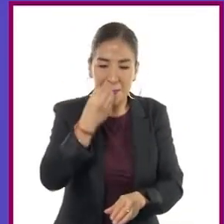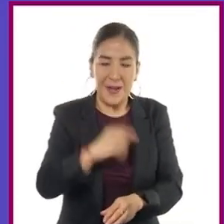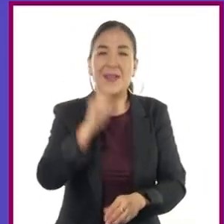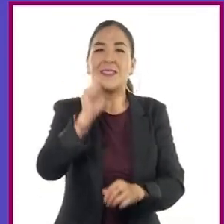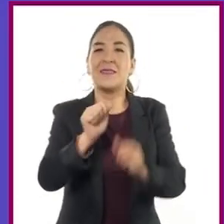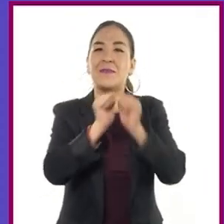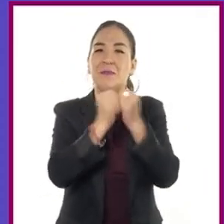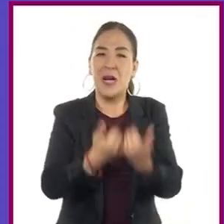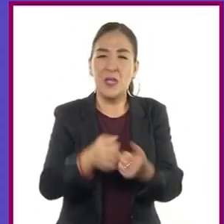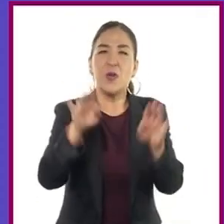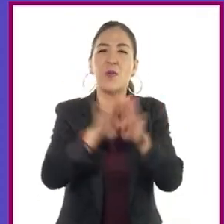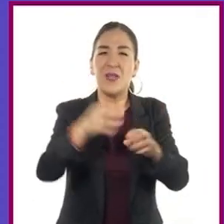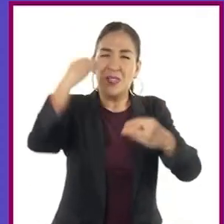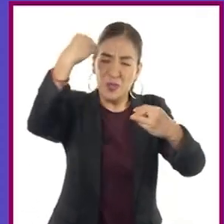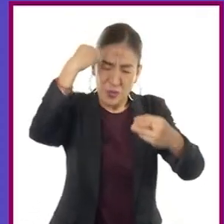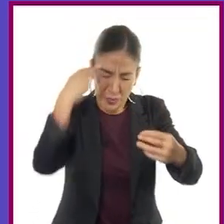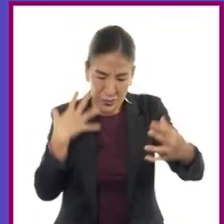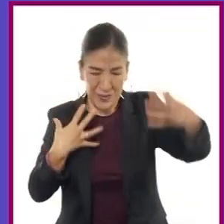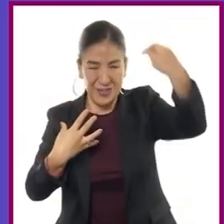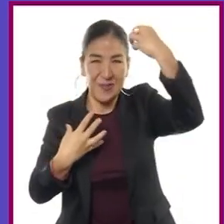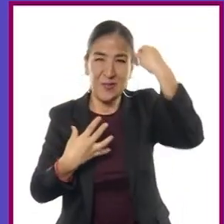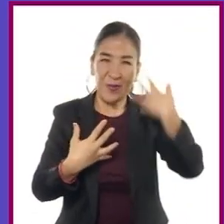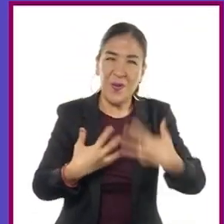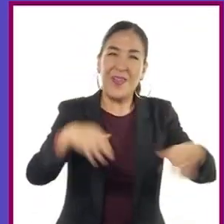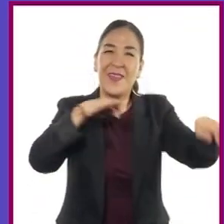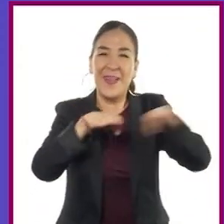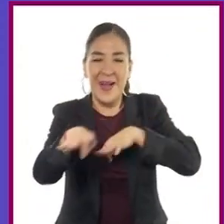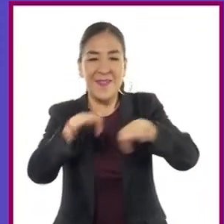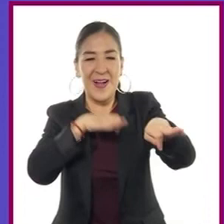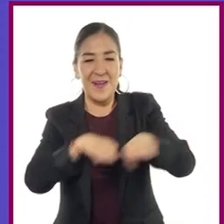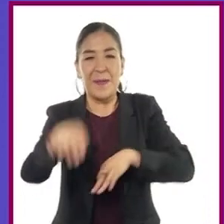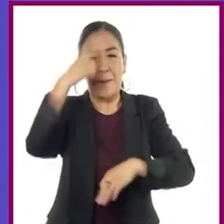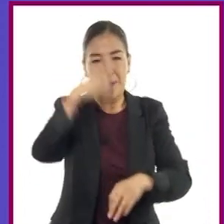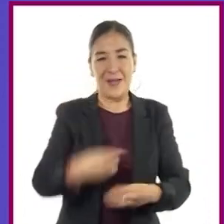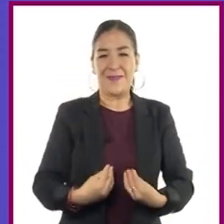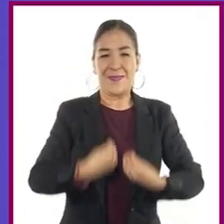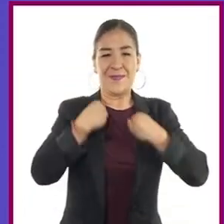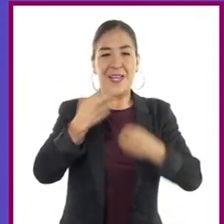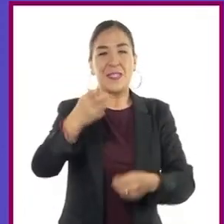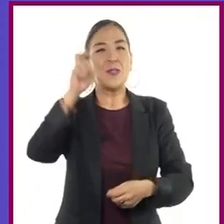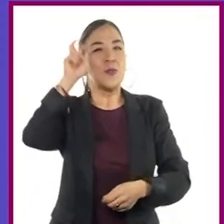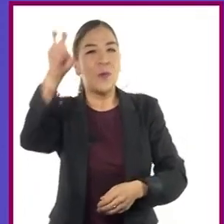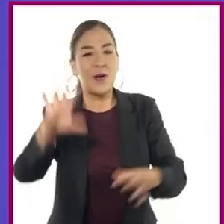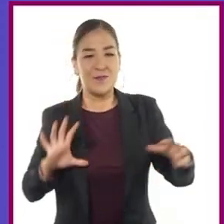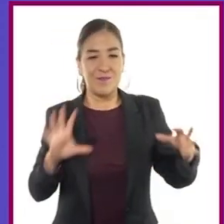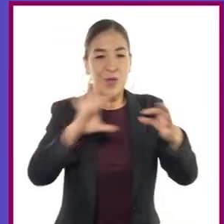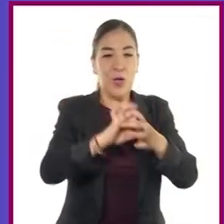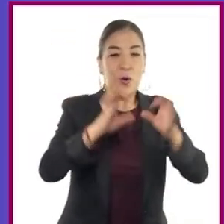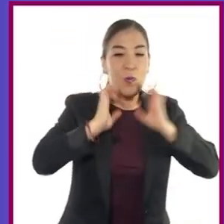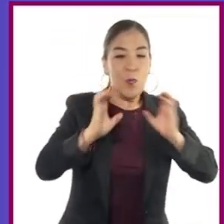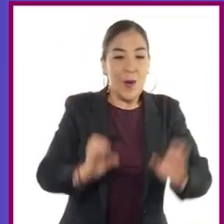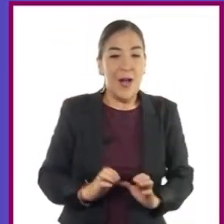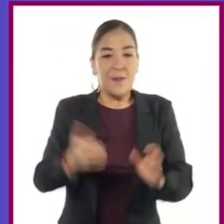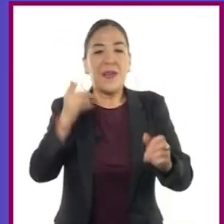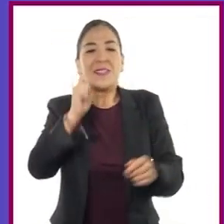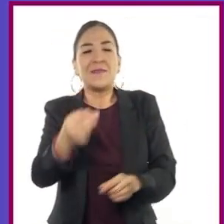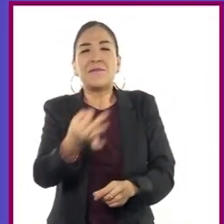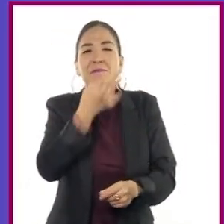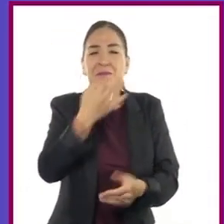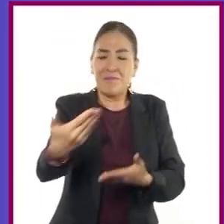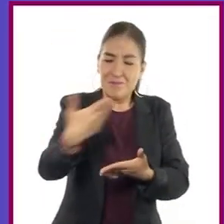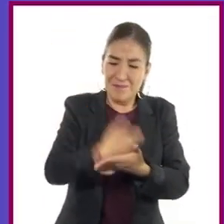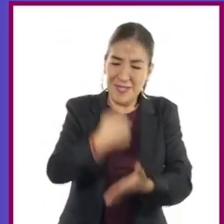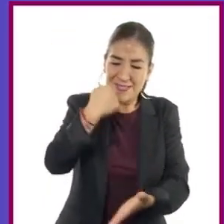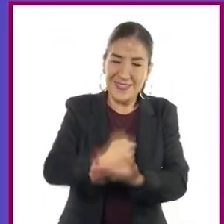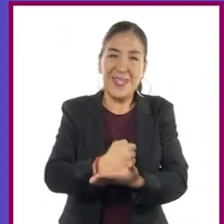suyo y darle al sueño y al breve paraíso y al infierno y al cuerpo y al minuto lo que piden. Reír como el